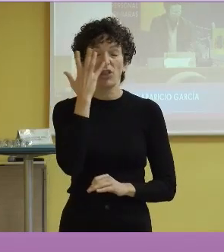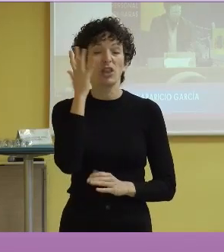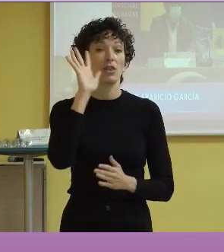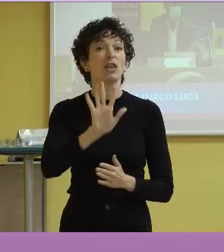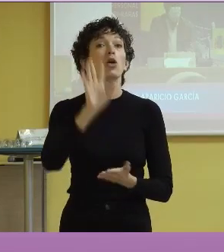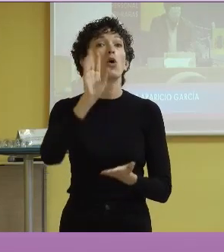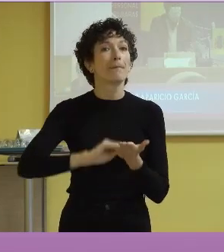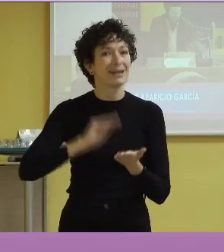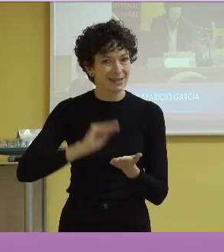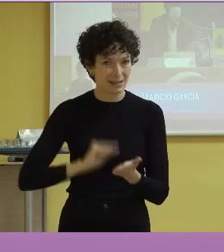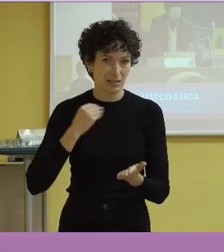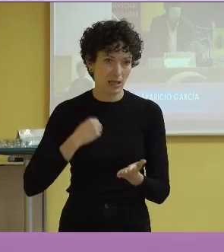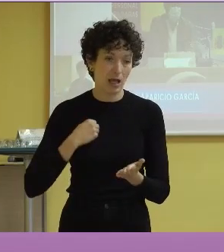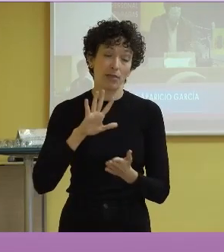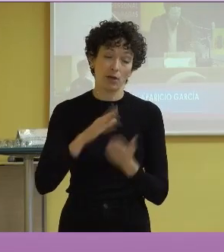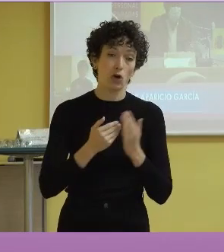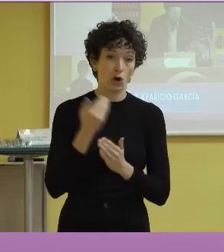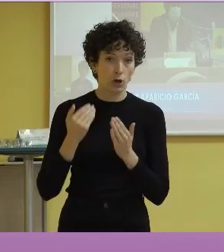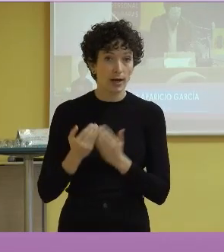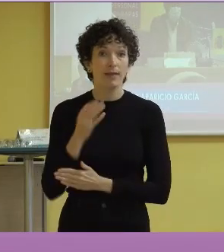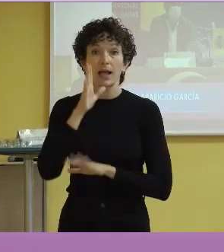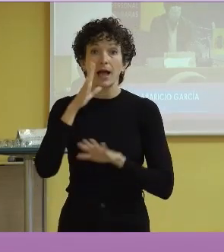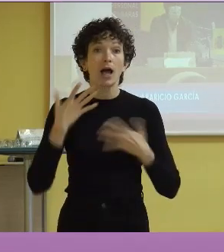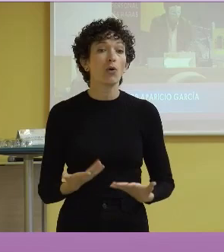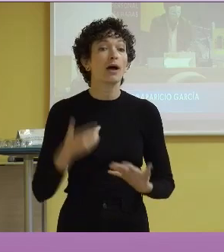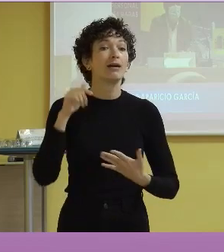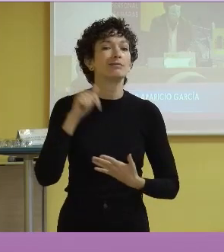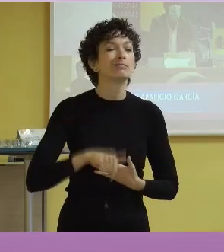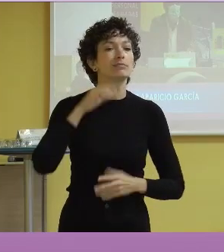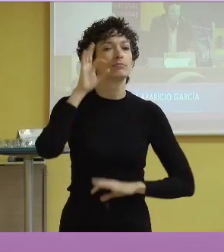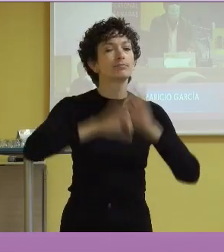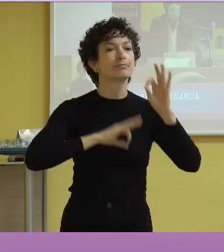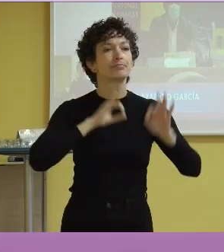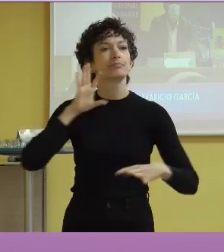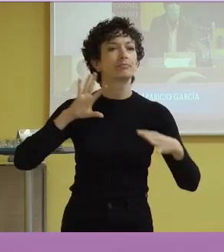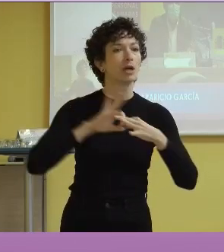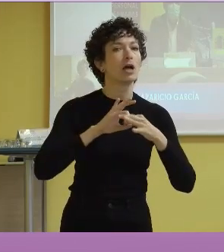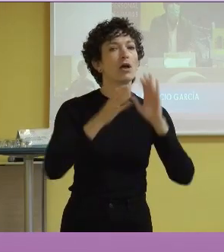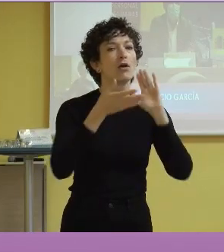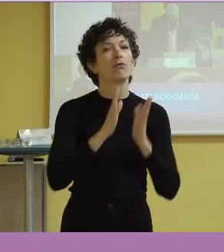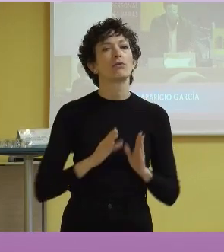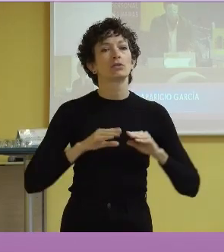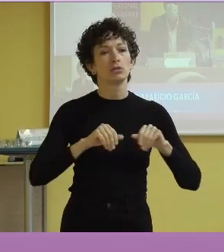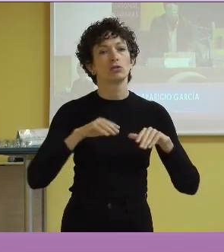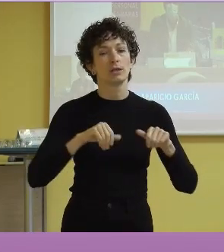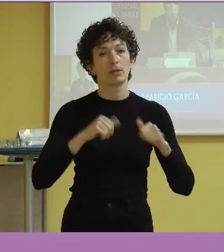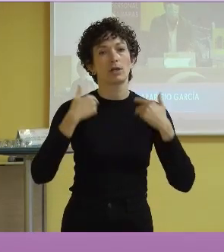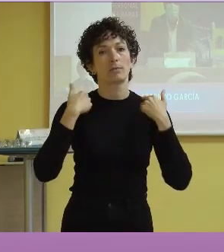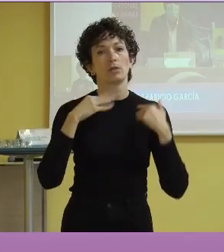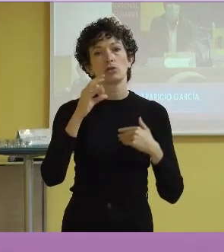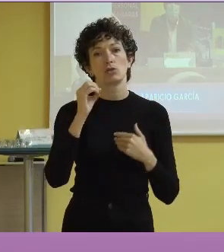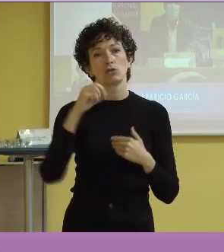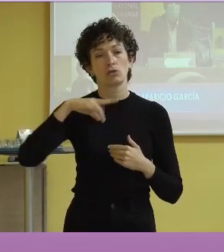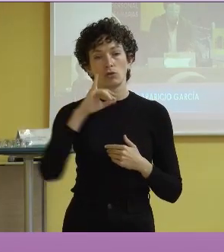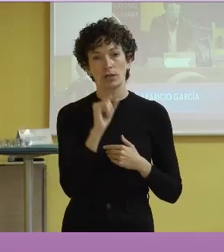quintas jornadas, esta vez organizado desde el área de fisioterapia por Sonia Fernández Justel